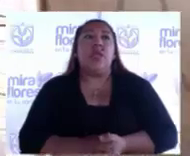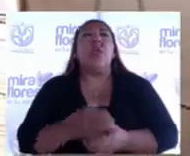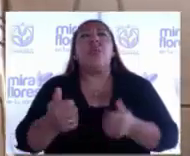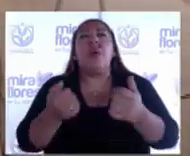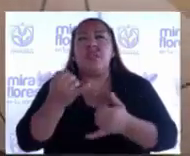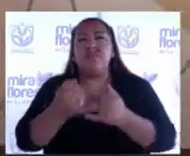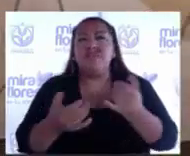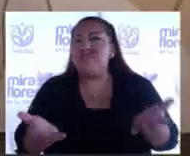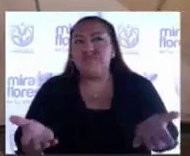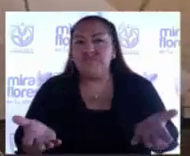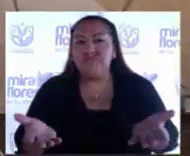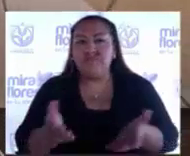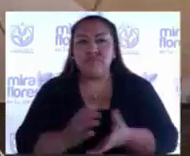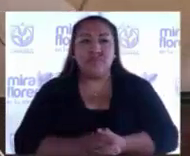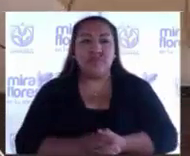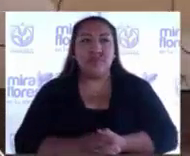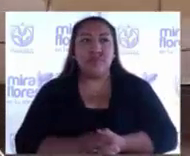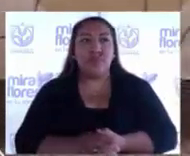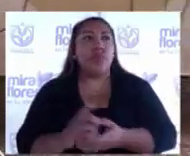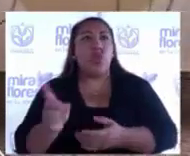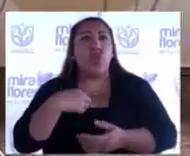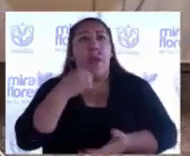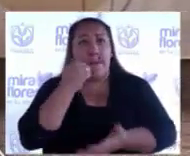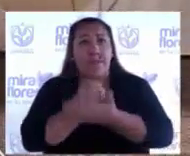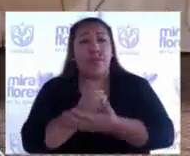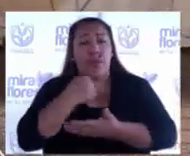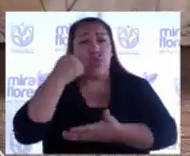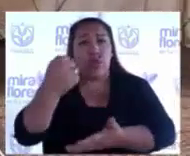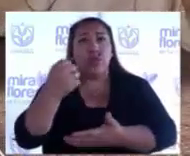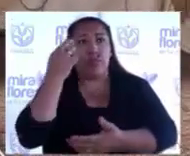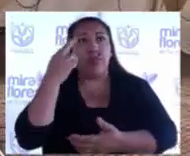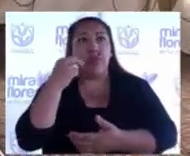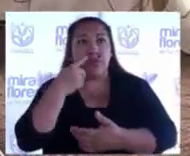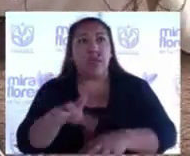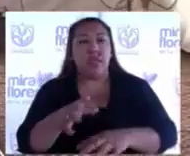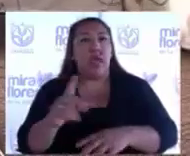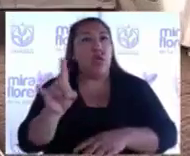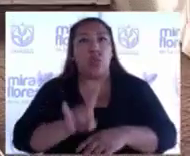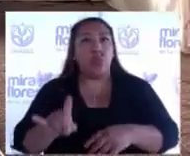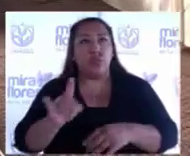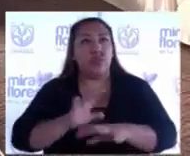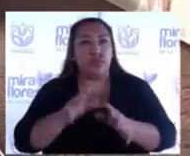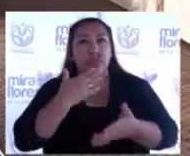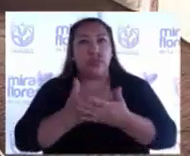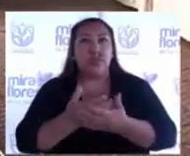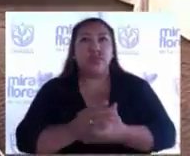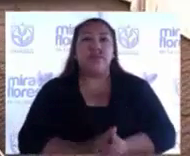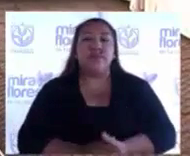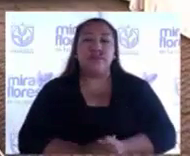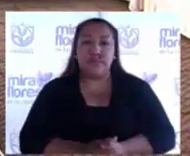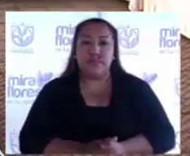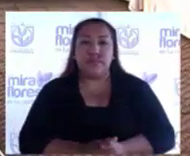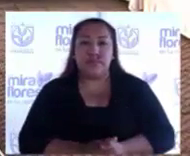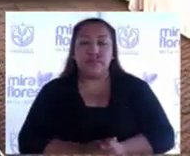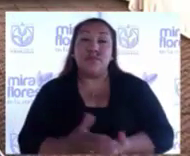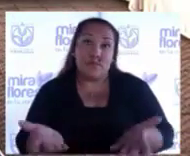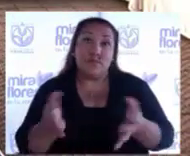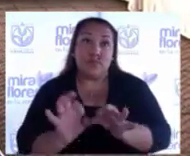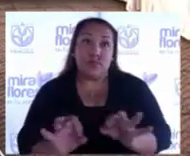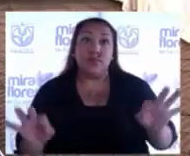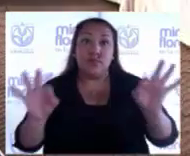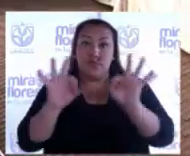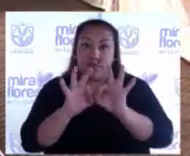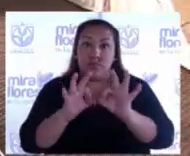conclusión? No, aprobamos la donación por estar ya en desuso, ¿no? Gracias. Por eso es